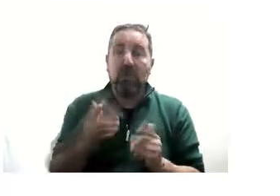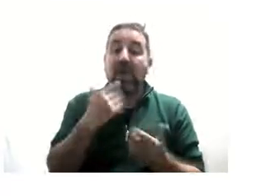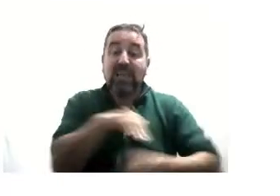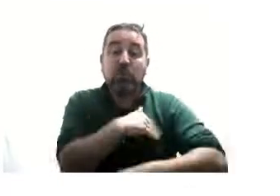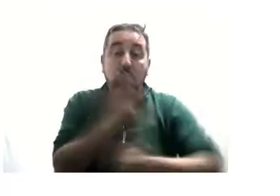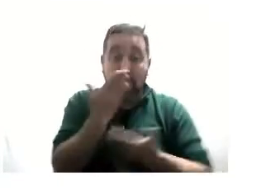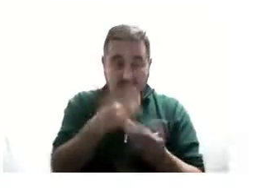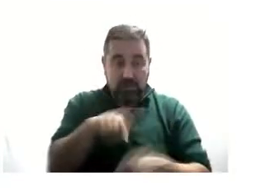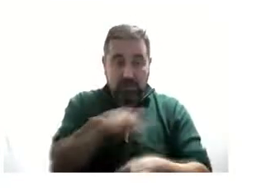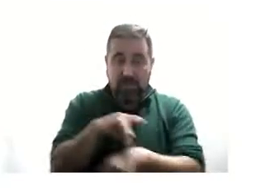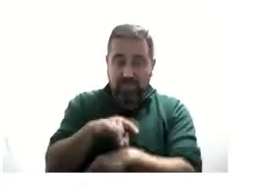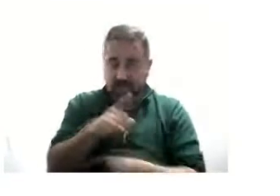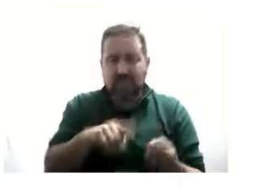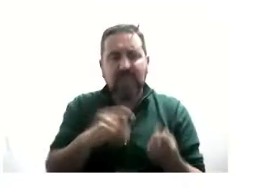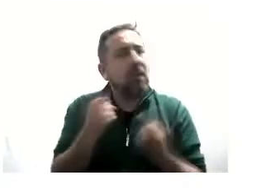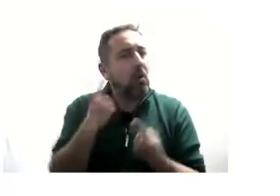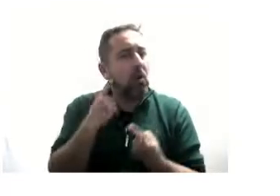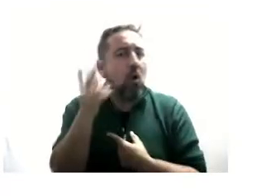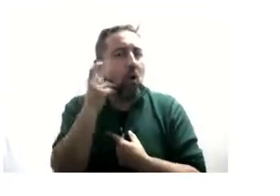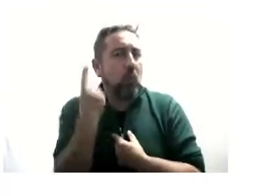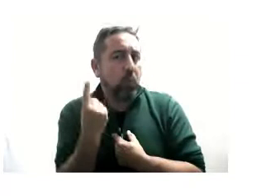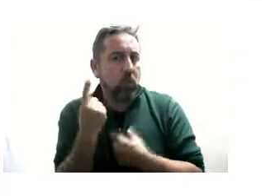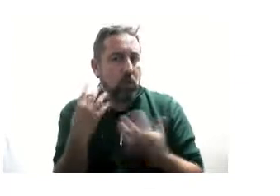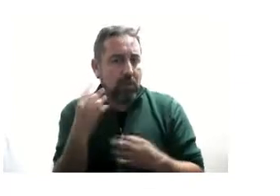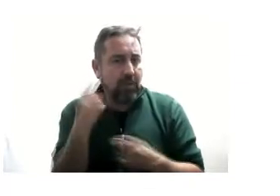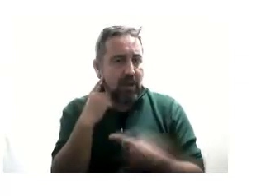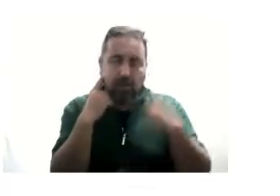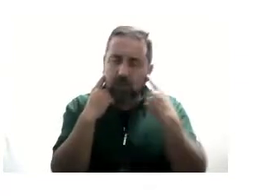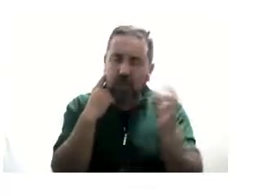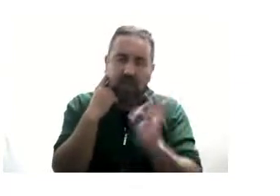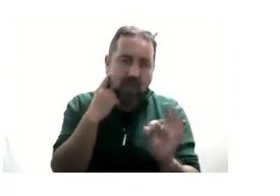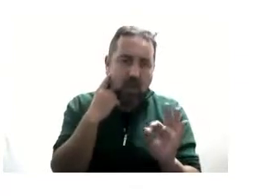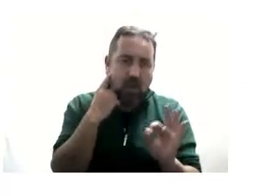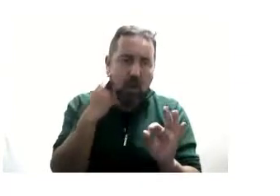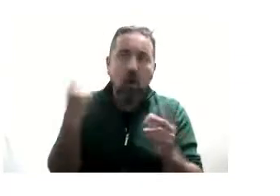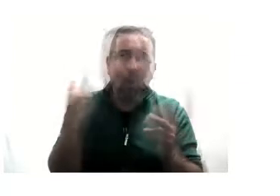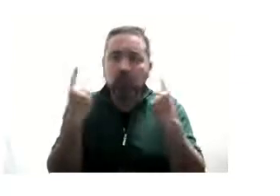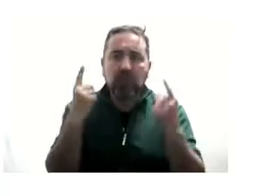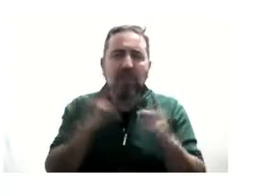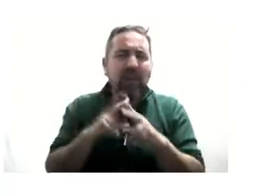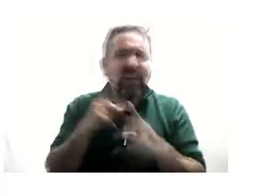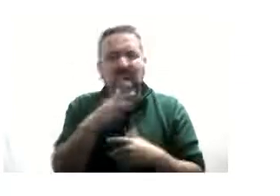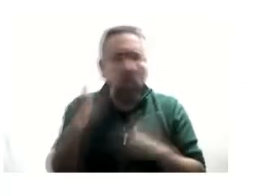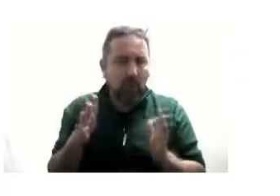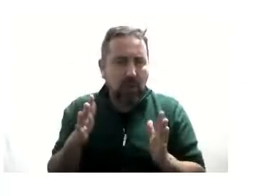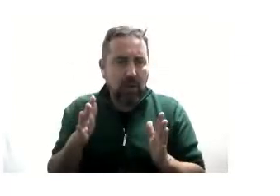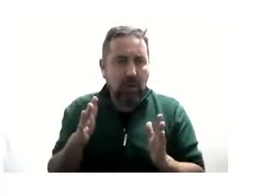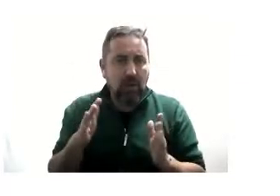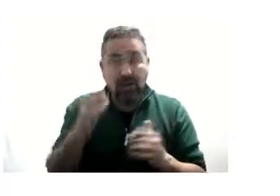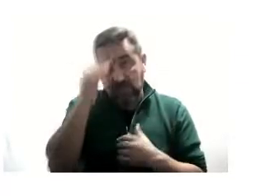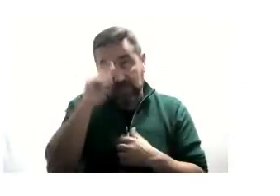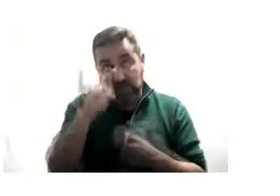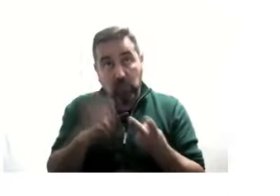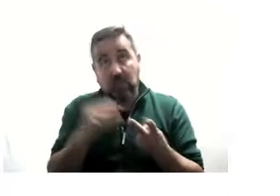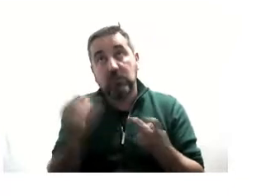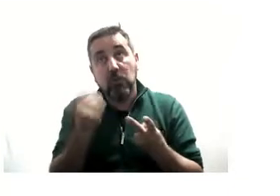que piensen, ¿qué es mejor? ¿Oír por un oído normal y nada por el otro, o regular por los dos, ¿no? Porque uno pensaría que la segunda opción es